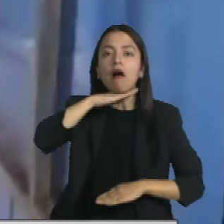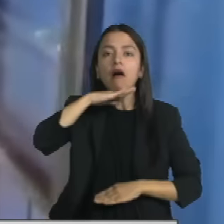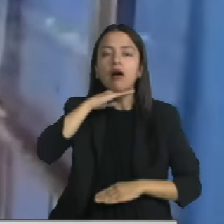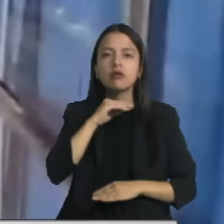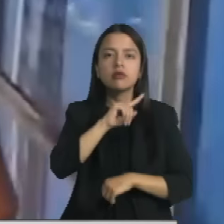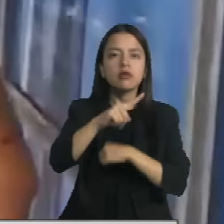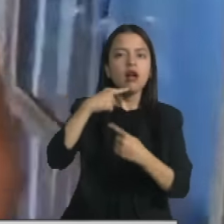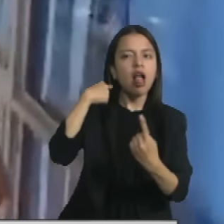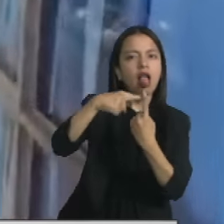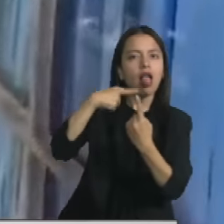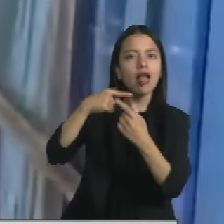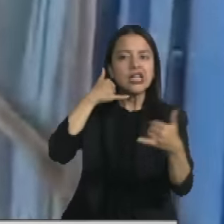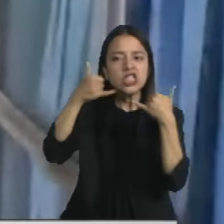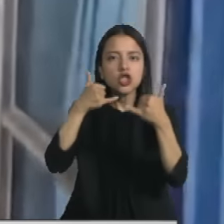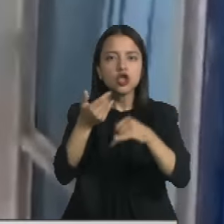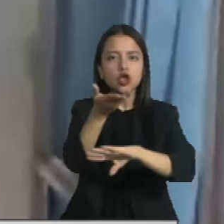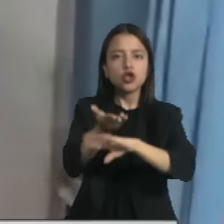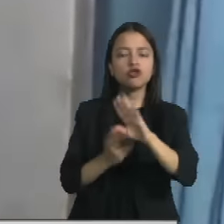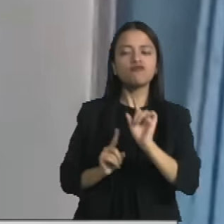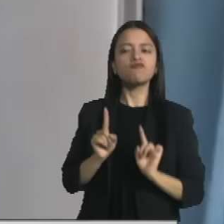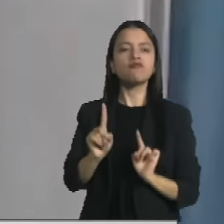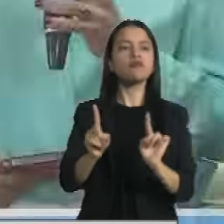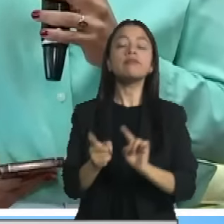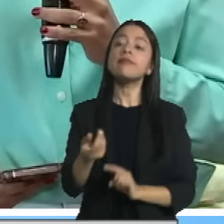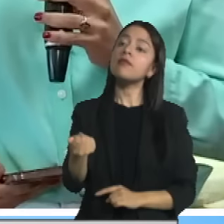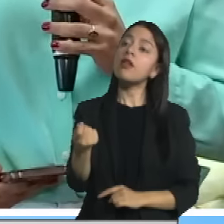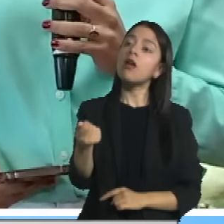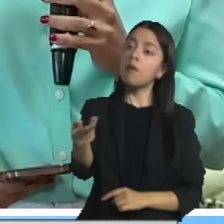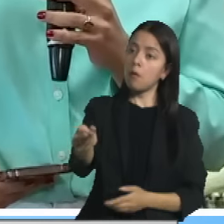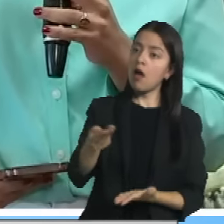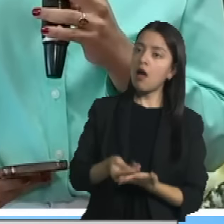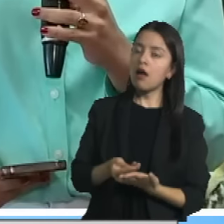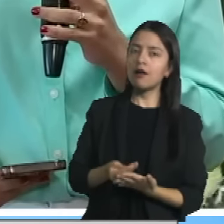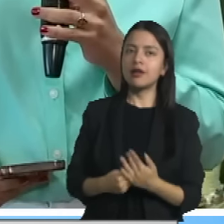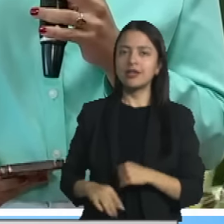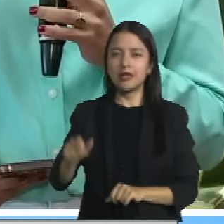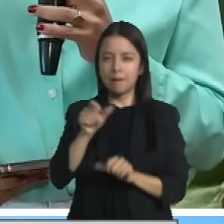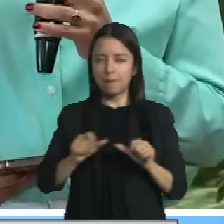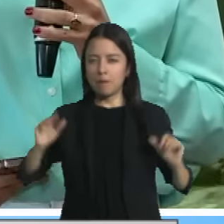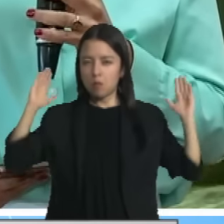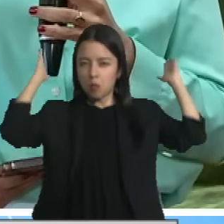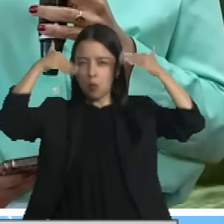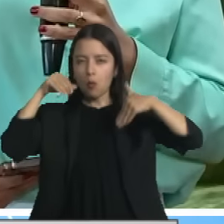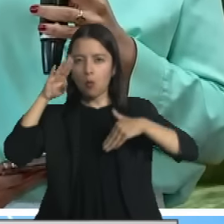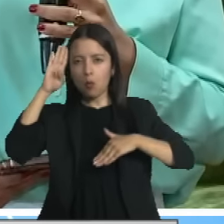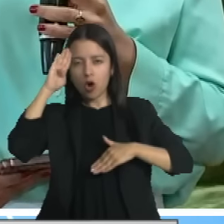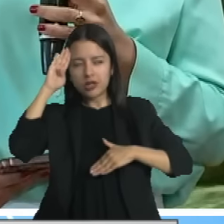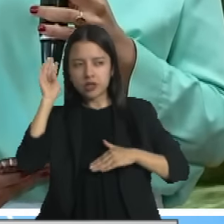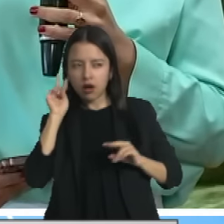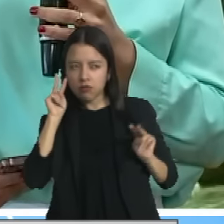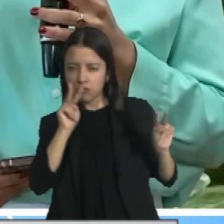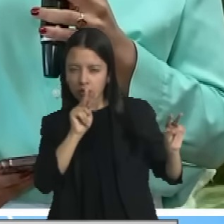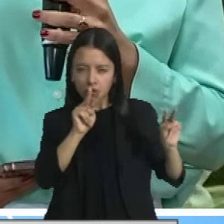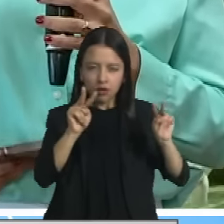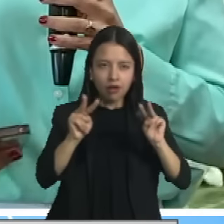extorsión cuando se disponían a recibir una suma producto de una extorsión. Esto se logró gracias a la oportuna denuncia de la víctima, quien ya habría